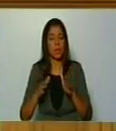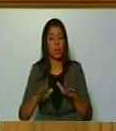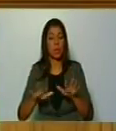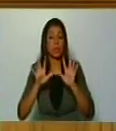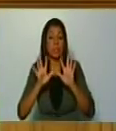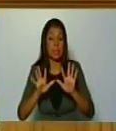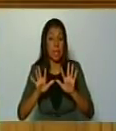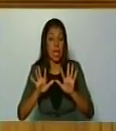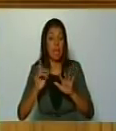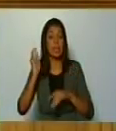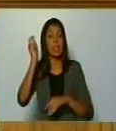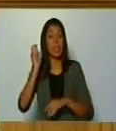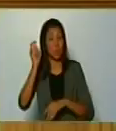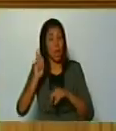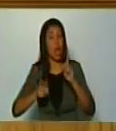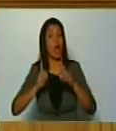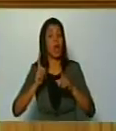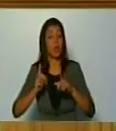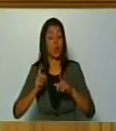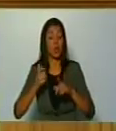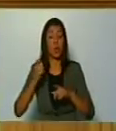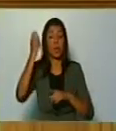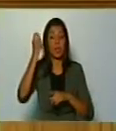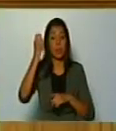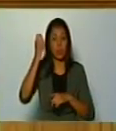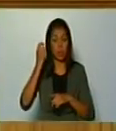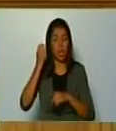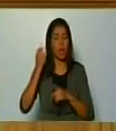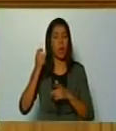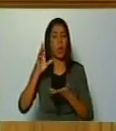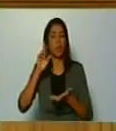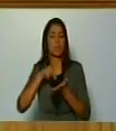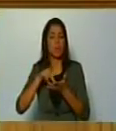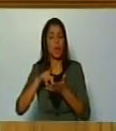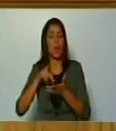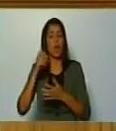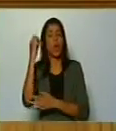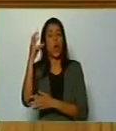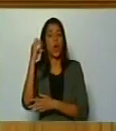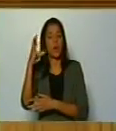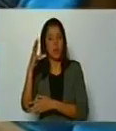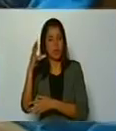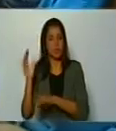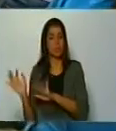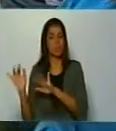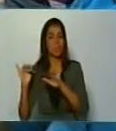parlamentarios venezolanos, entre ellos senadores y diputados al Congreso, porque era un Congreso bicameral,